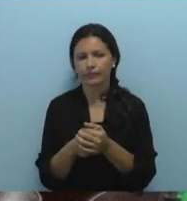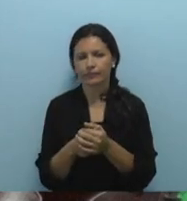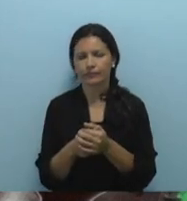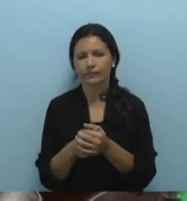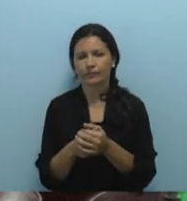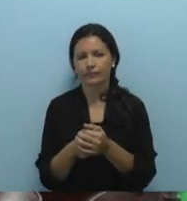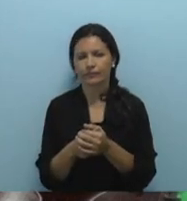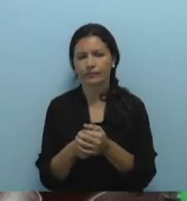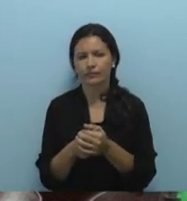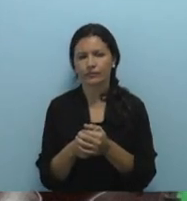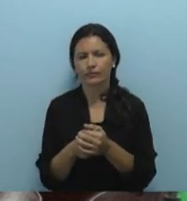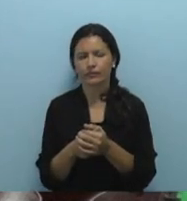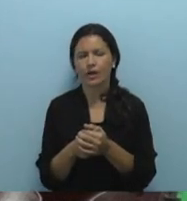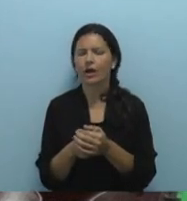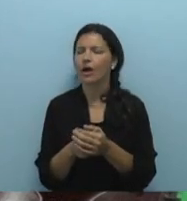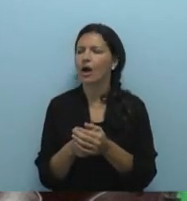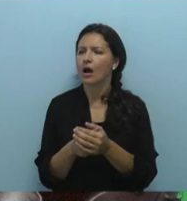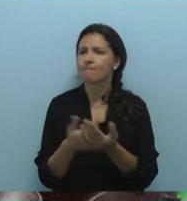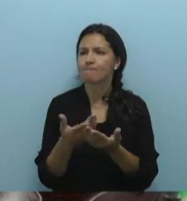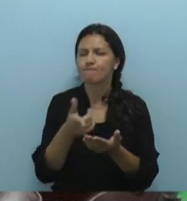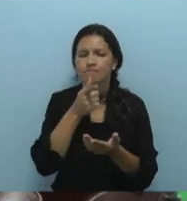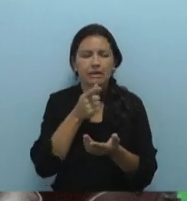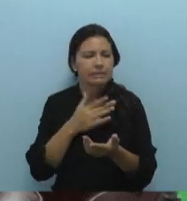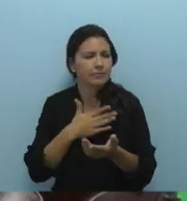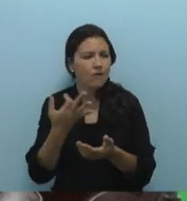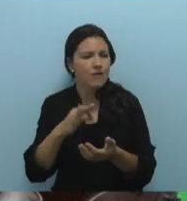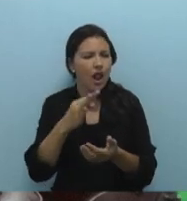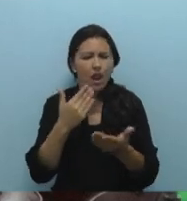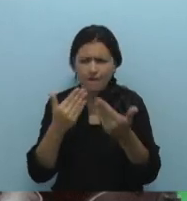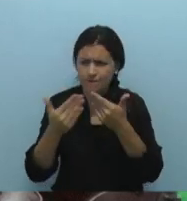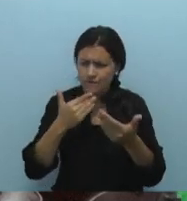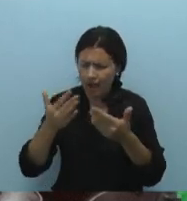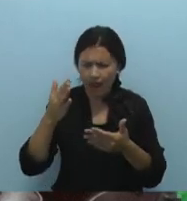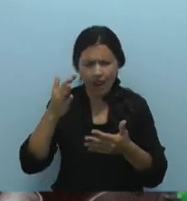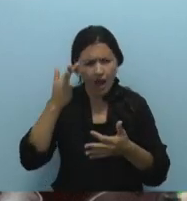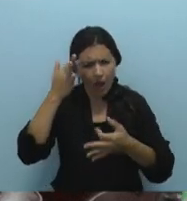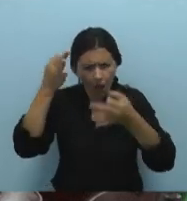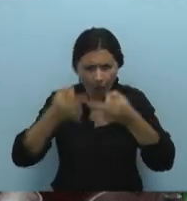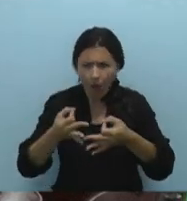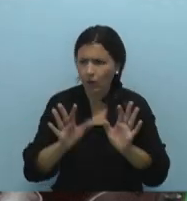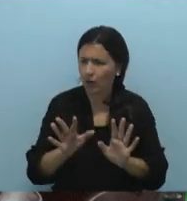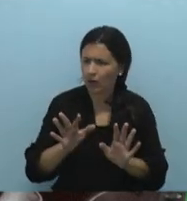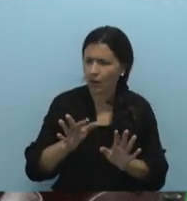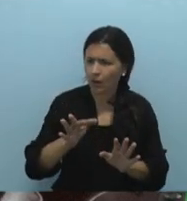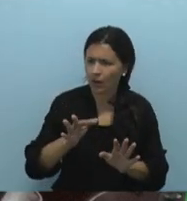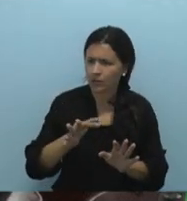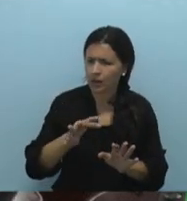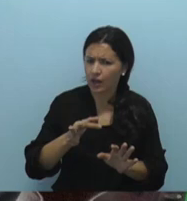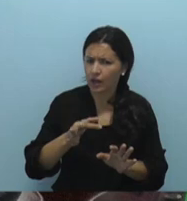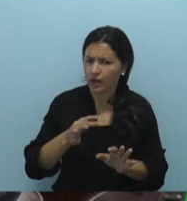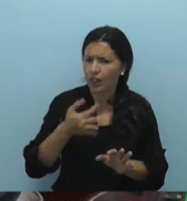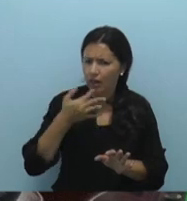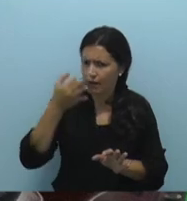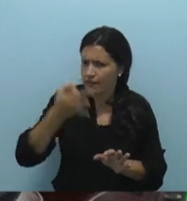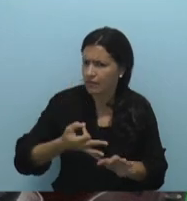igual. Tener discusiones honestas de lo que se pretende en el caso de la educación, en el